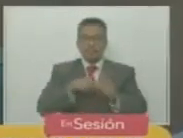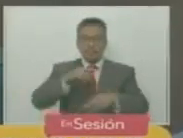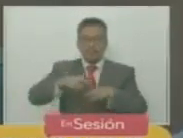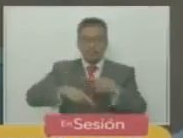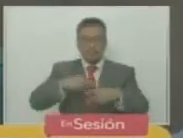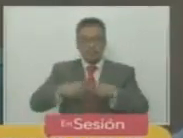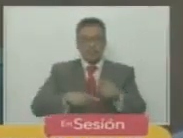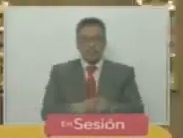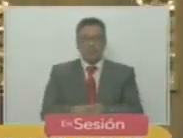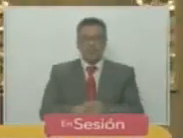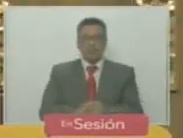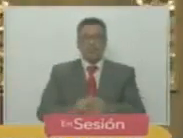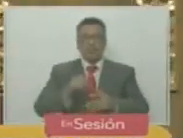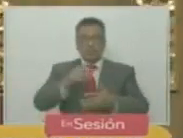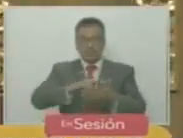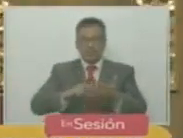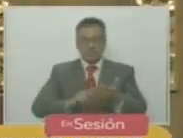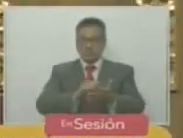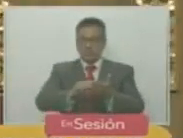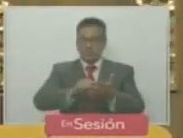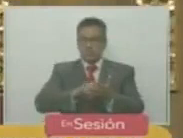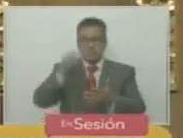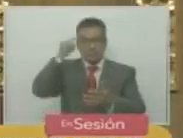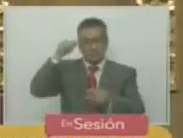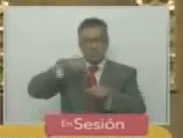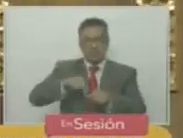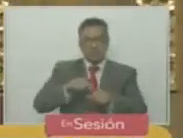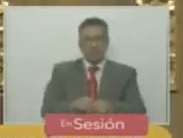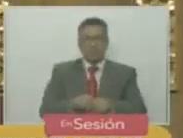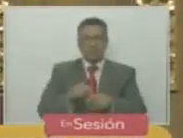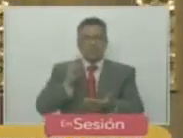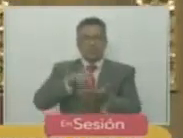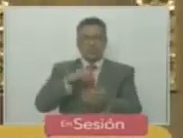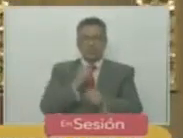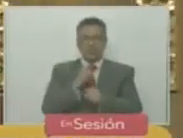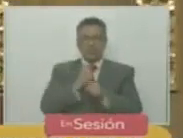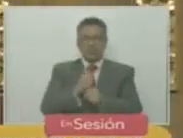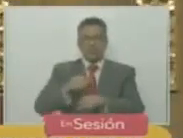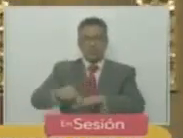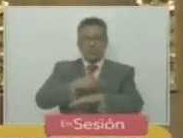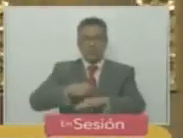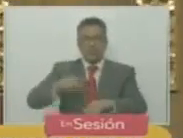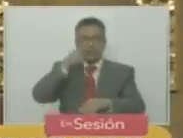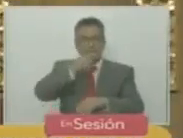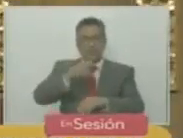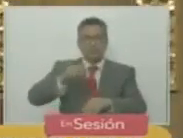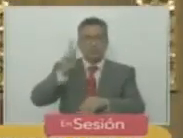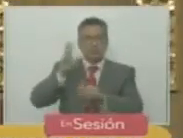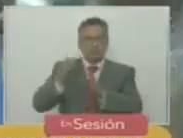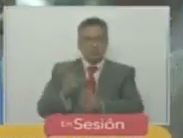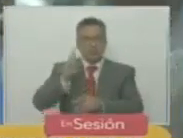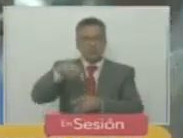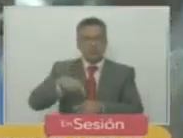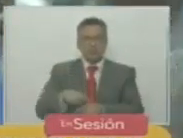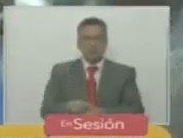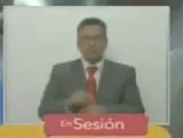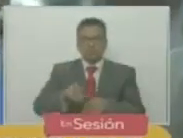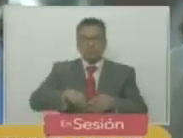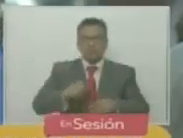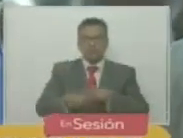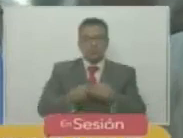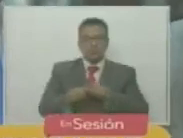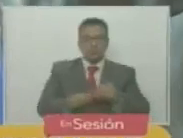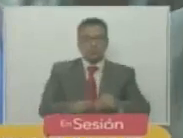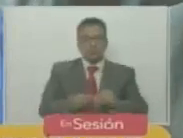desarrollados los principios y conceptos que hoy rigen las actuaciones del Estado y del pueblo venezolano y que hacen posible